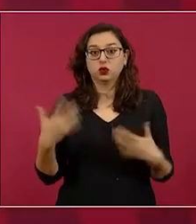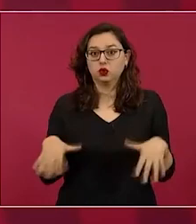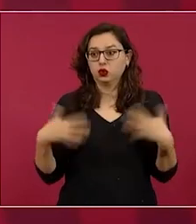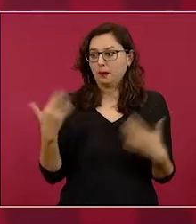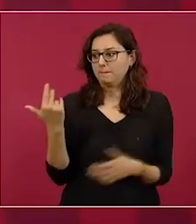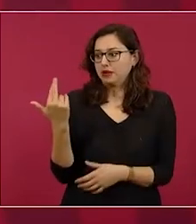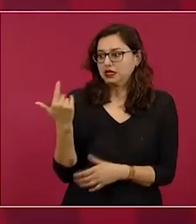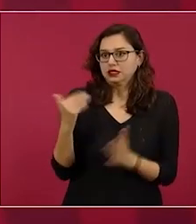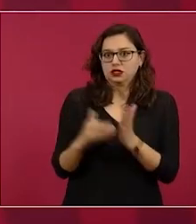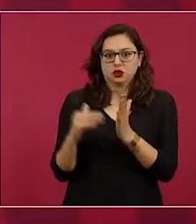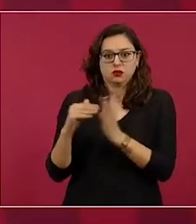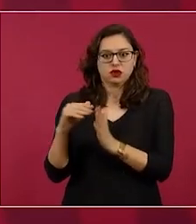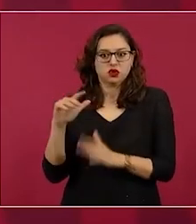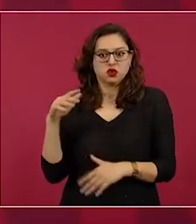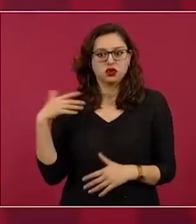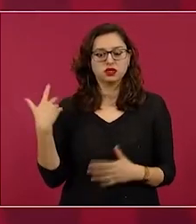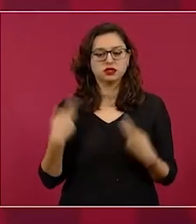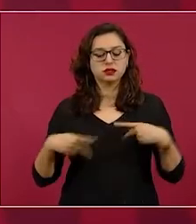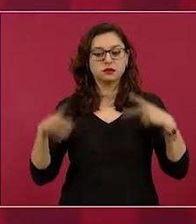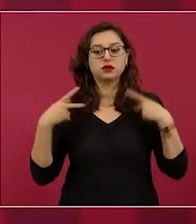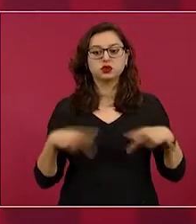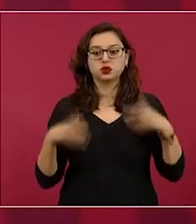muchísimos.